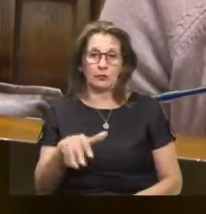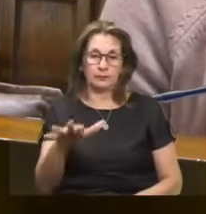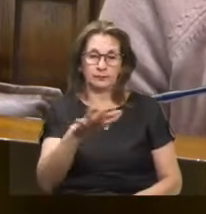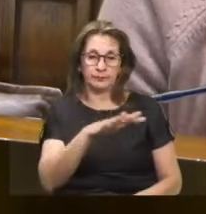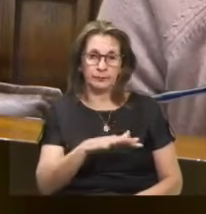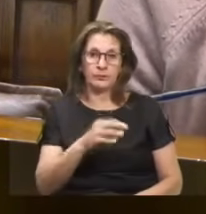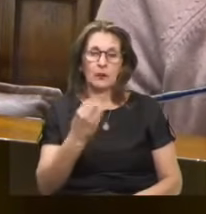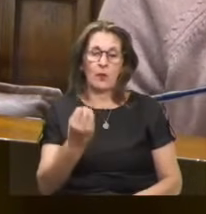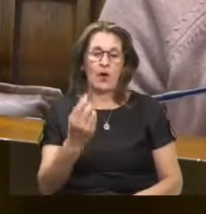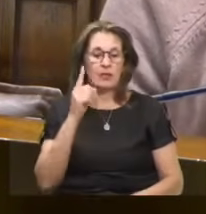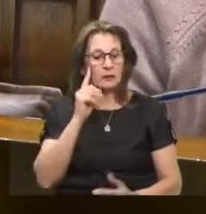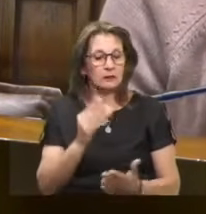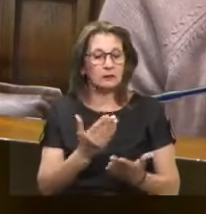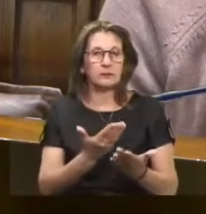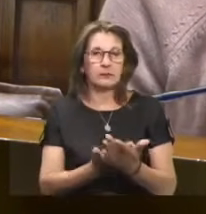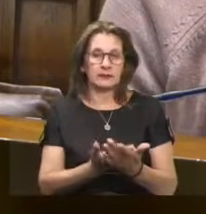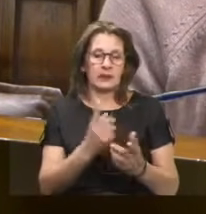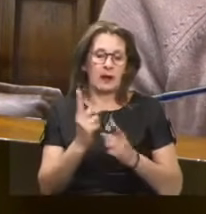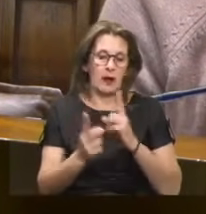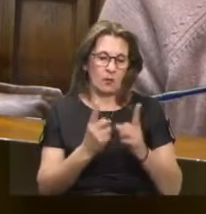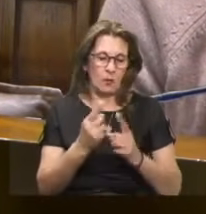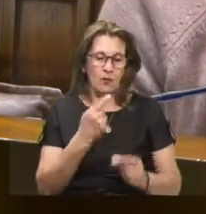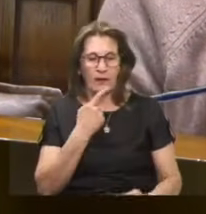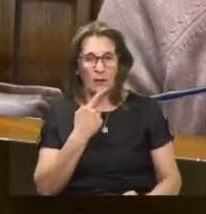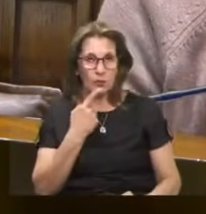se presenta alguna duda